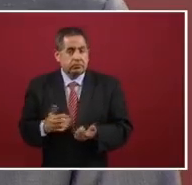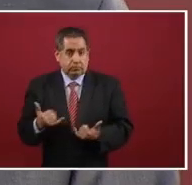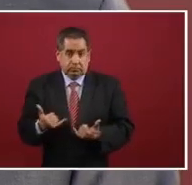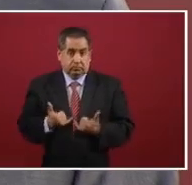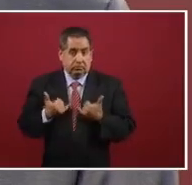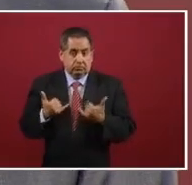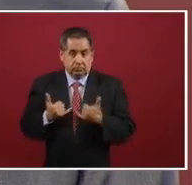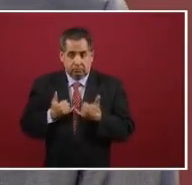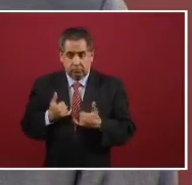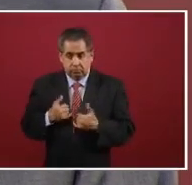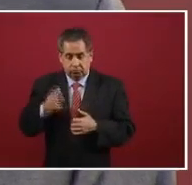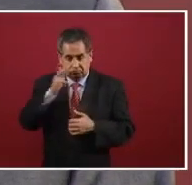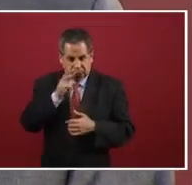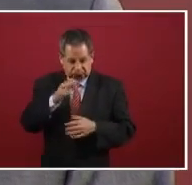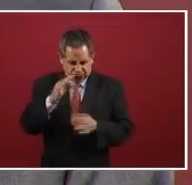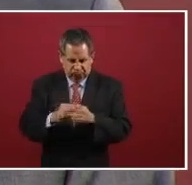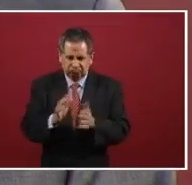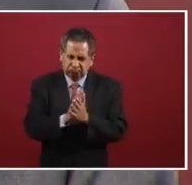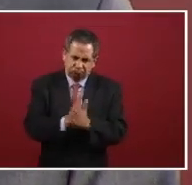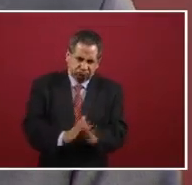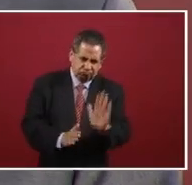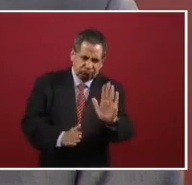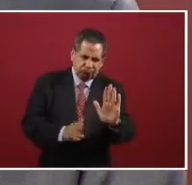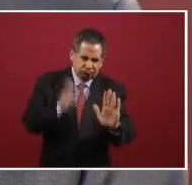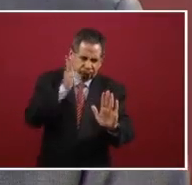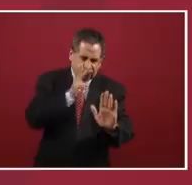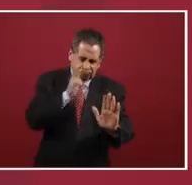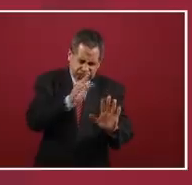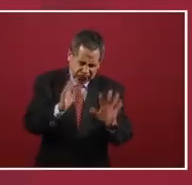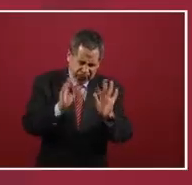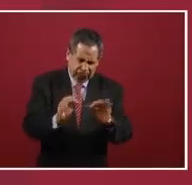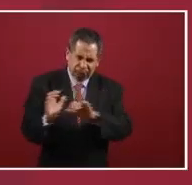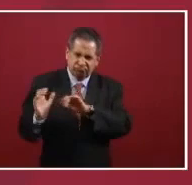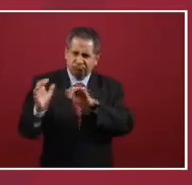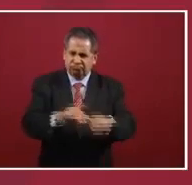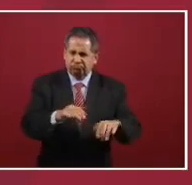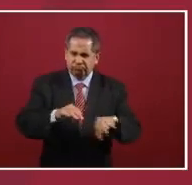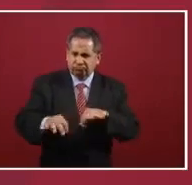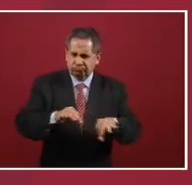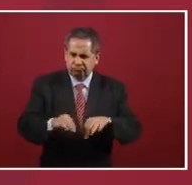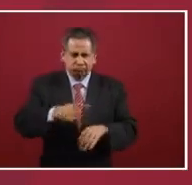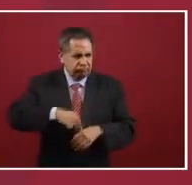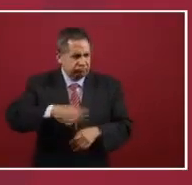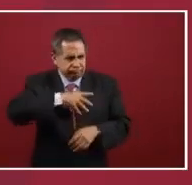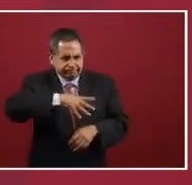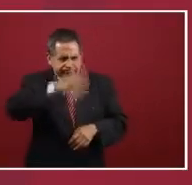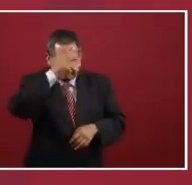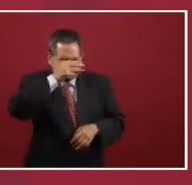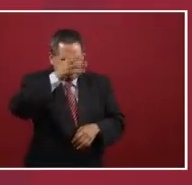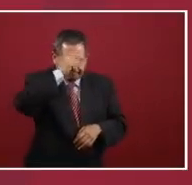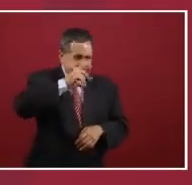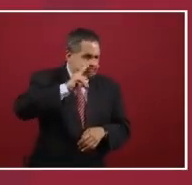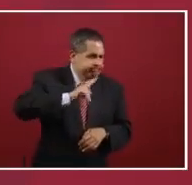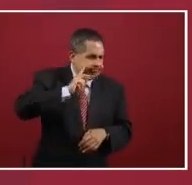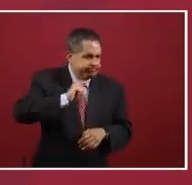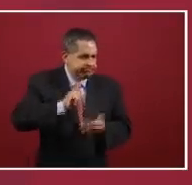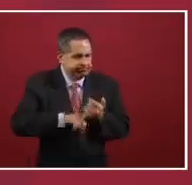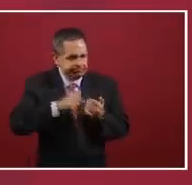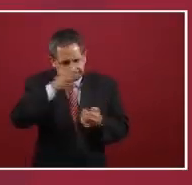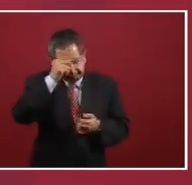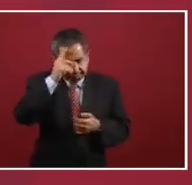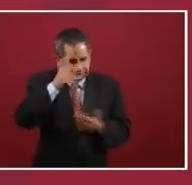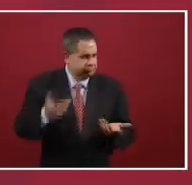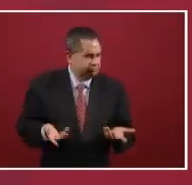jóvenes, lo puedo probar, están trabajando como aprendices en México. ¿Qué